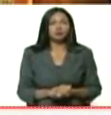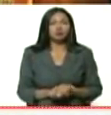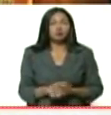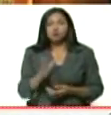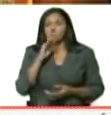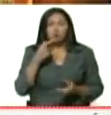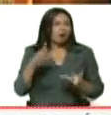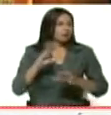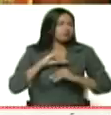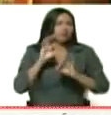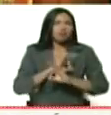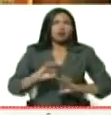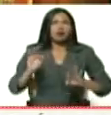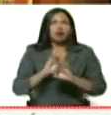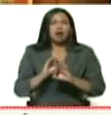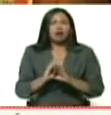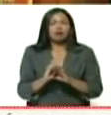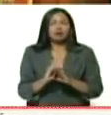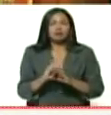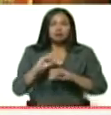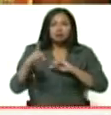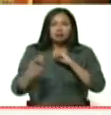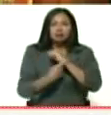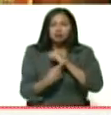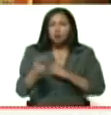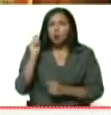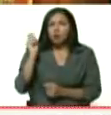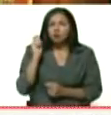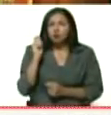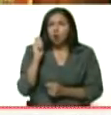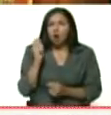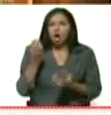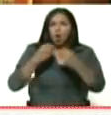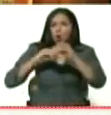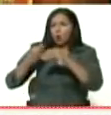Inaceptable que el diputado Guaidó esté negociando